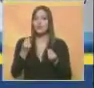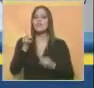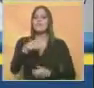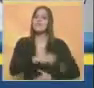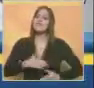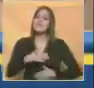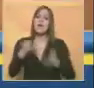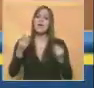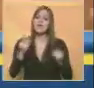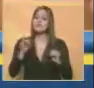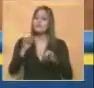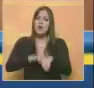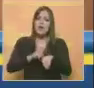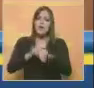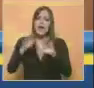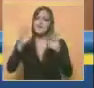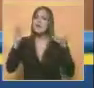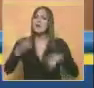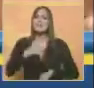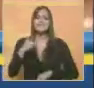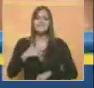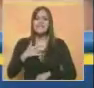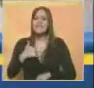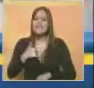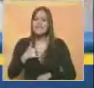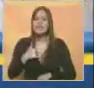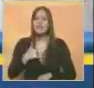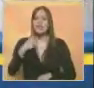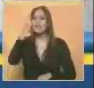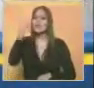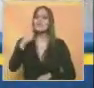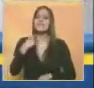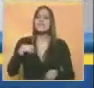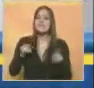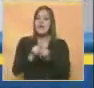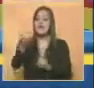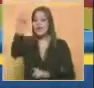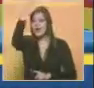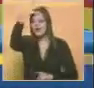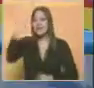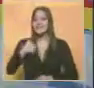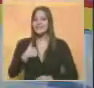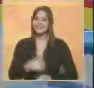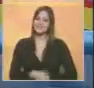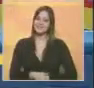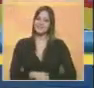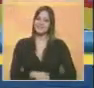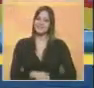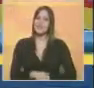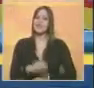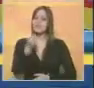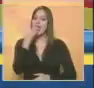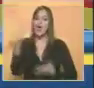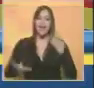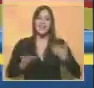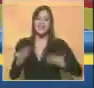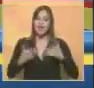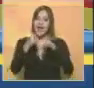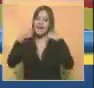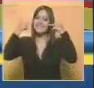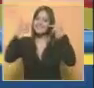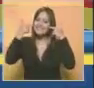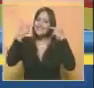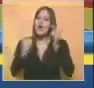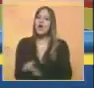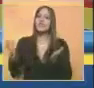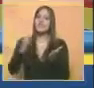momentos maravillosos. Me he sentido, como Dios me ha dicho, como una reina. Definitivamente el buen ánimo y las sonrisas una